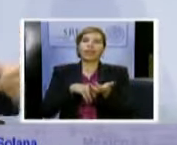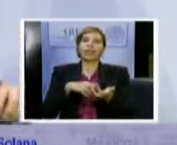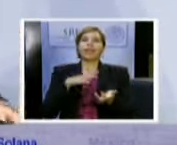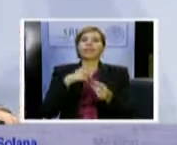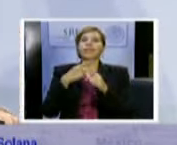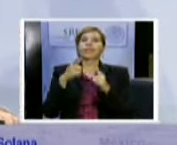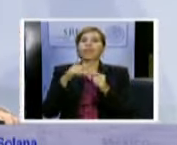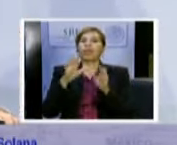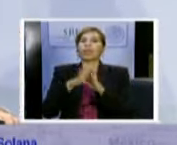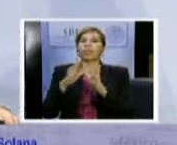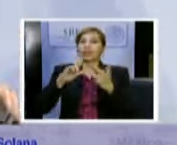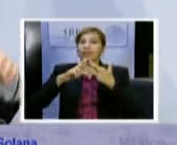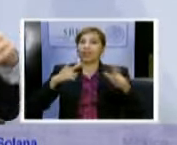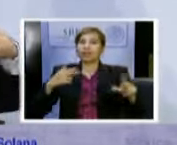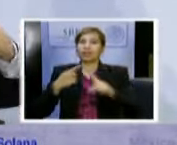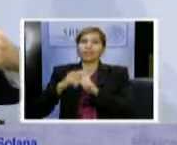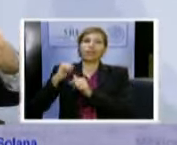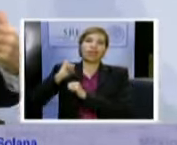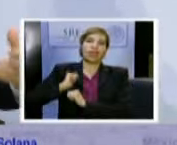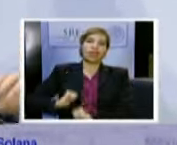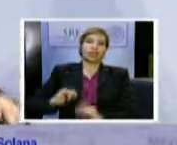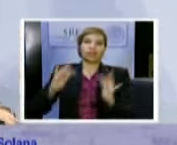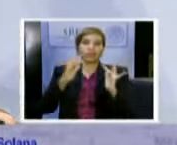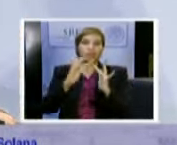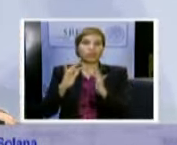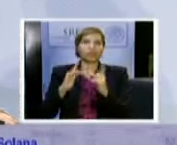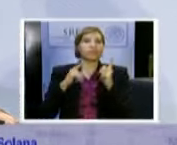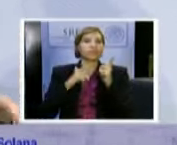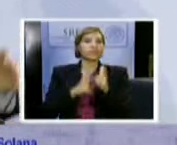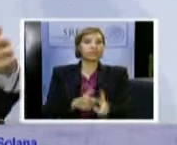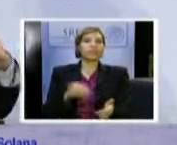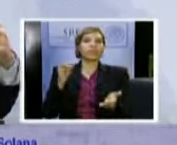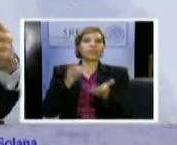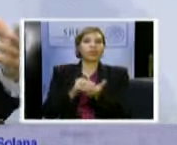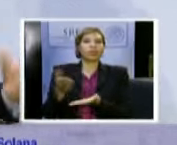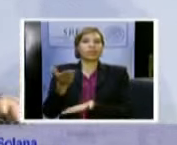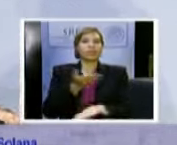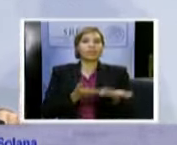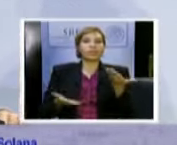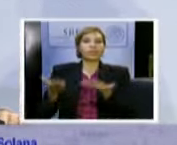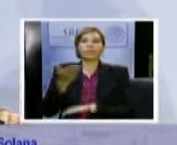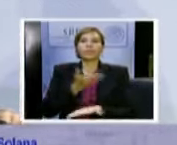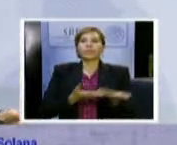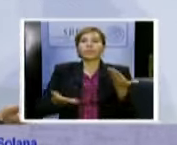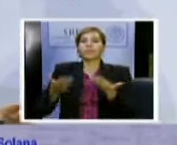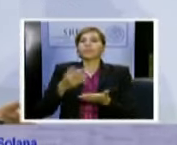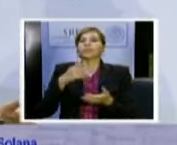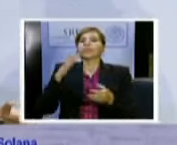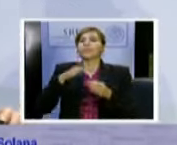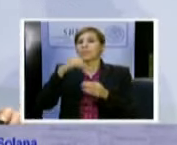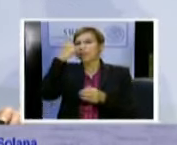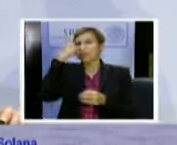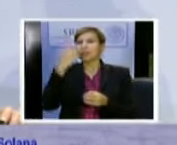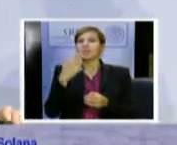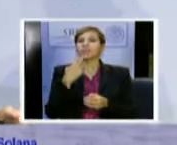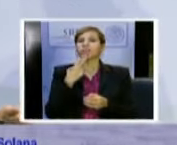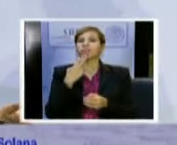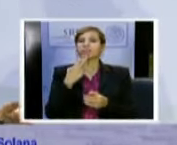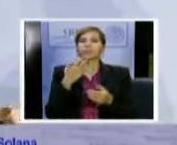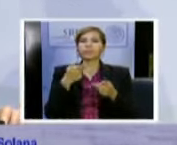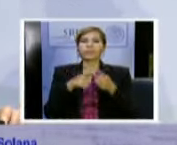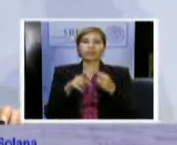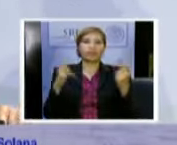con las autoridades, es una interacción permanente y que se han venido abriendo no por otra razón, sino por